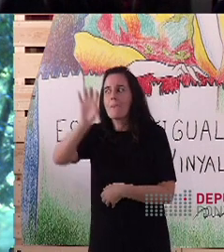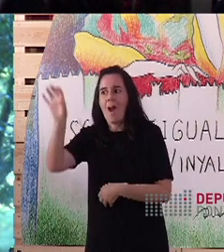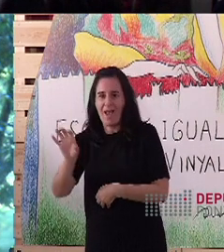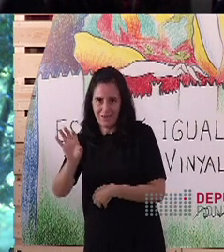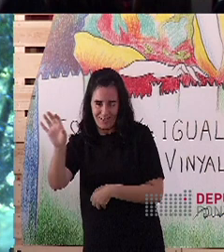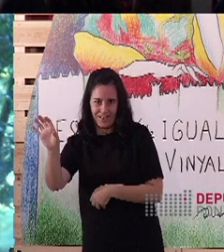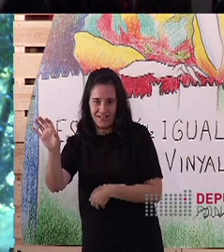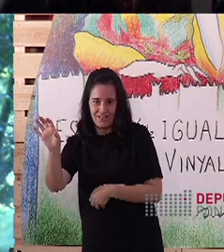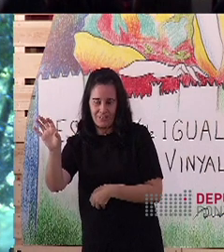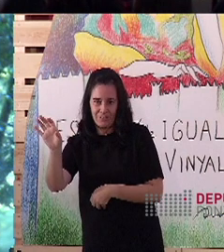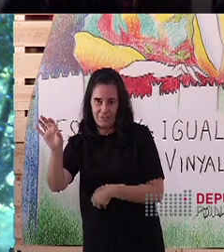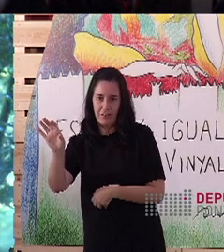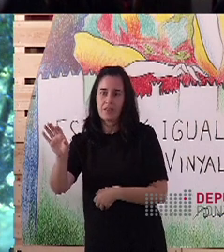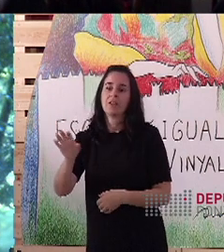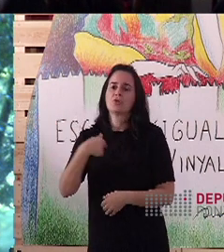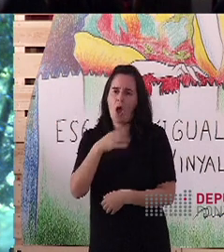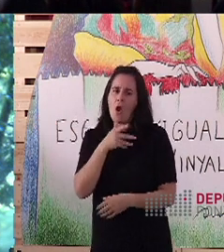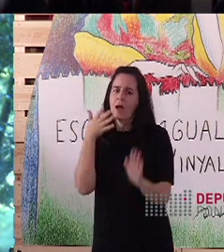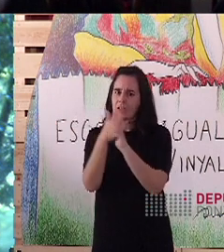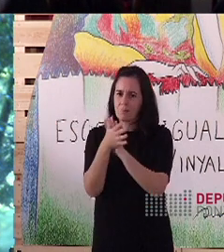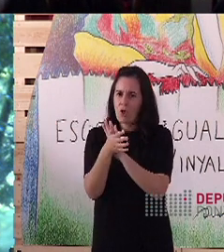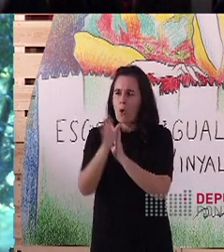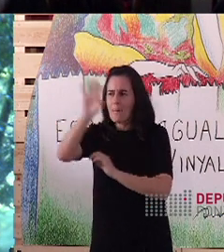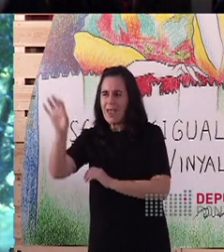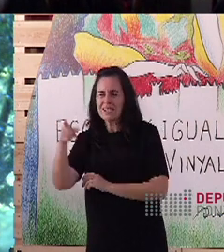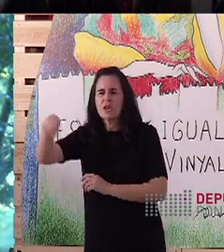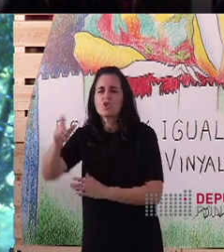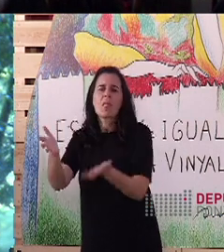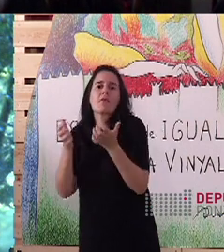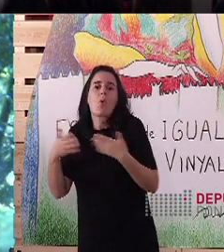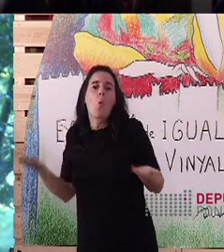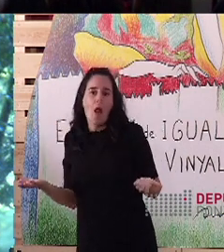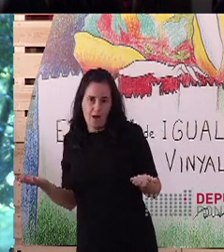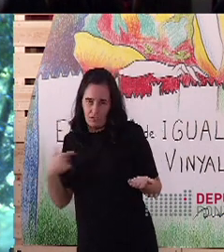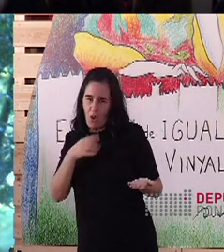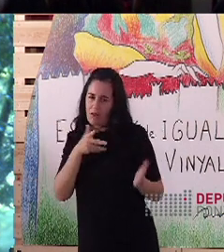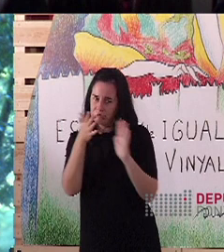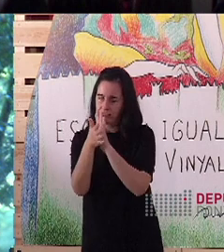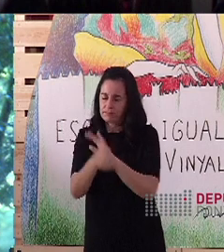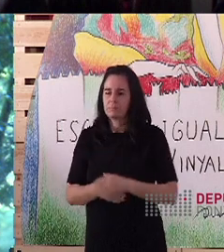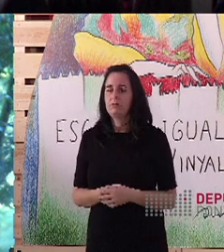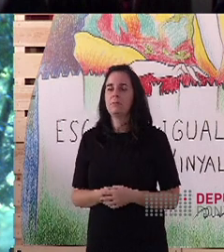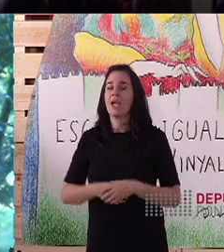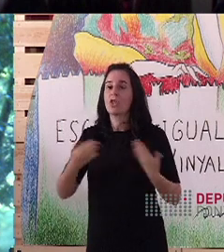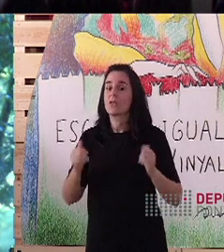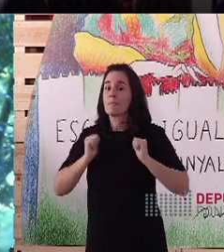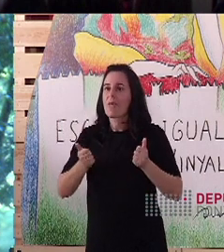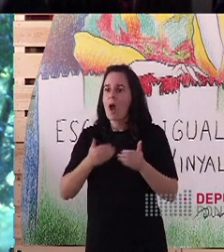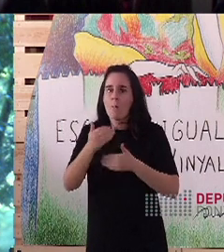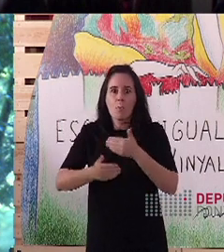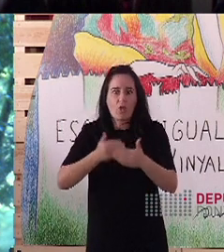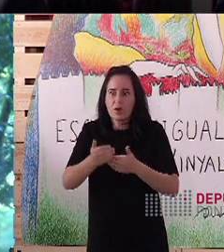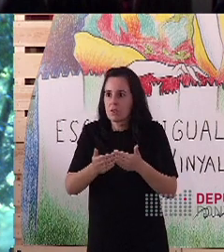os voy a contar de qué manera los países obtenían beneficios. De modo que comenzó un proceso imparable